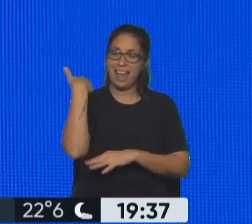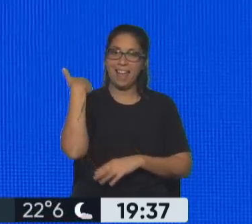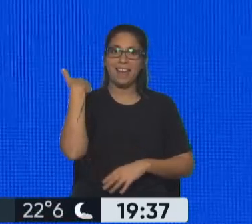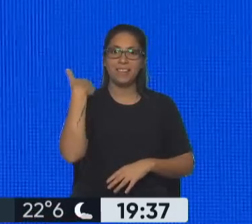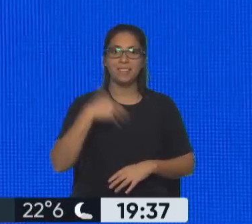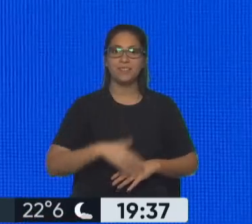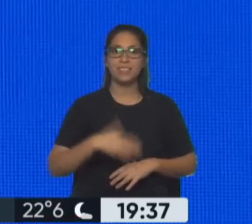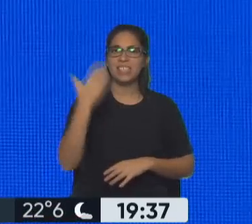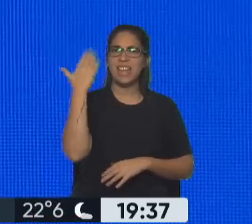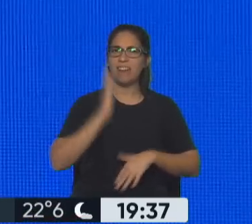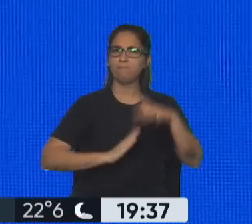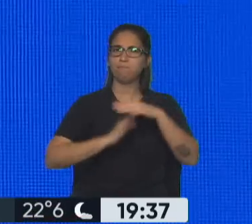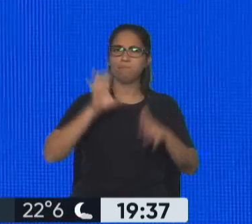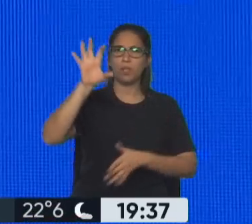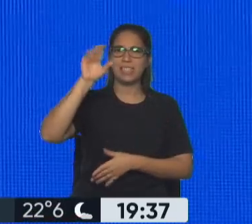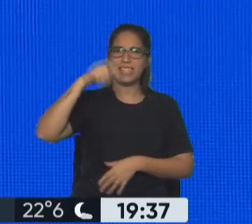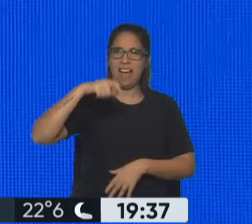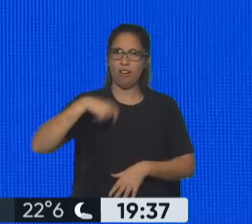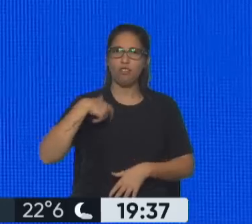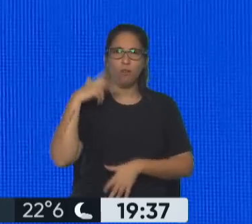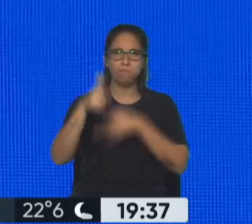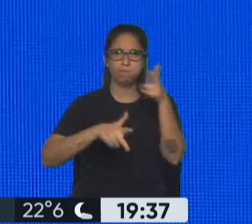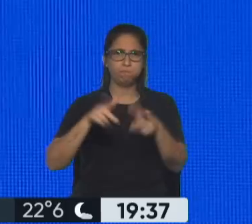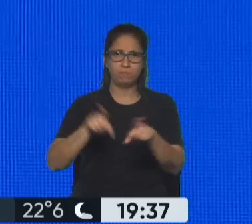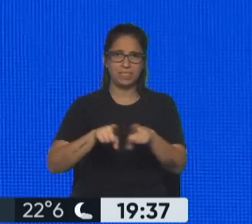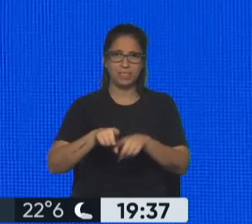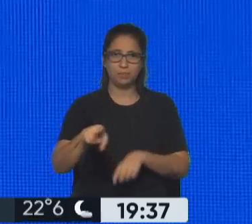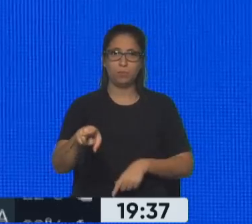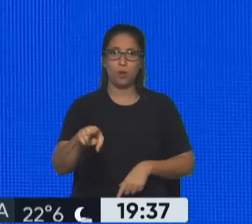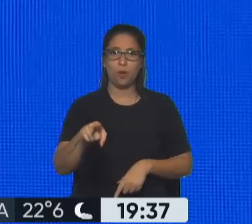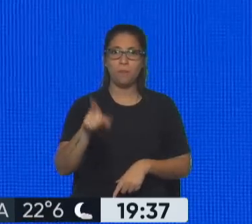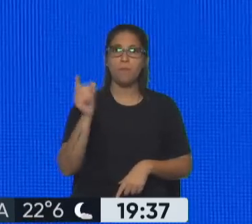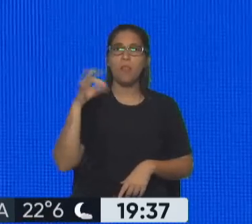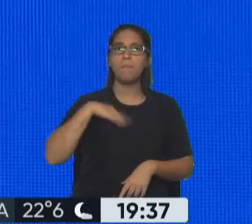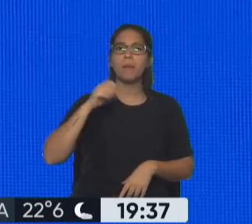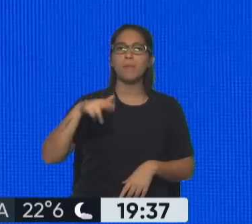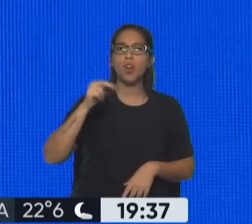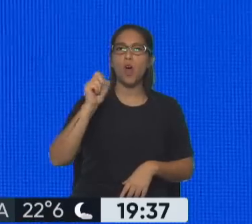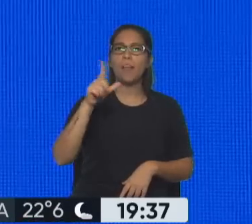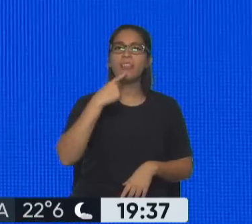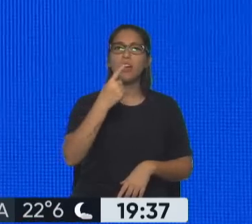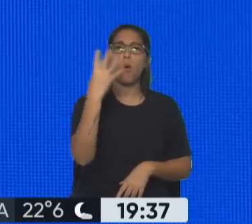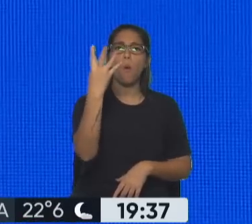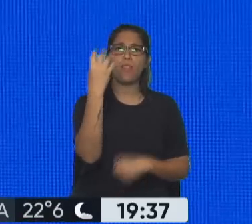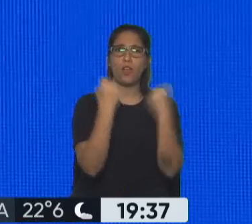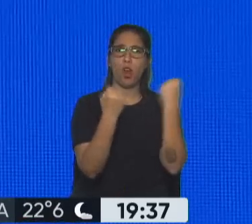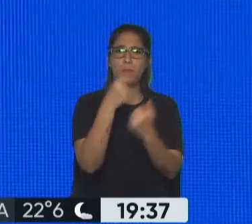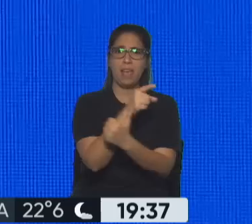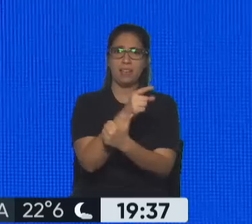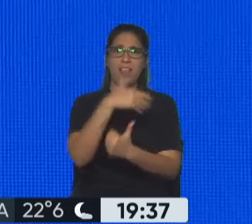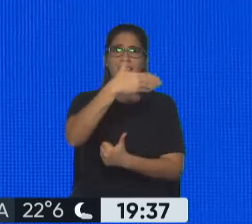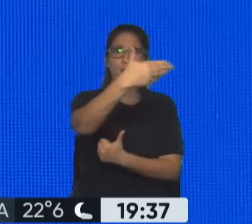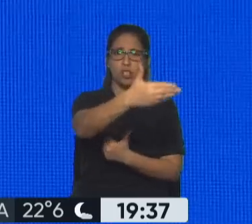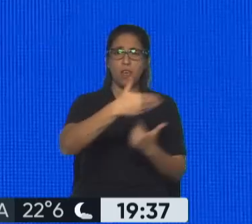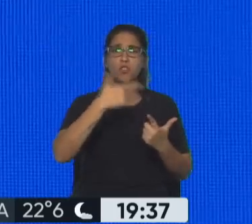charla magistral en Chaco, ¿no? Aquel famoso premio Nobel que dijo que hay 4 tipos de economía: